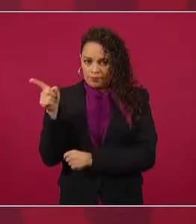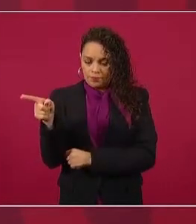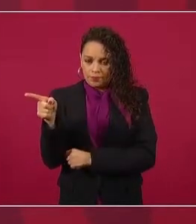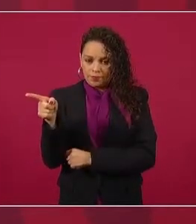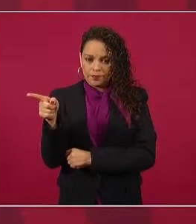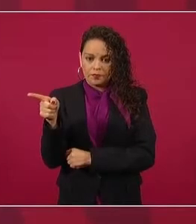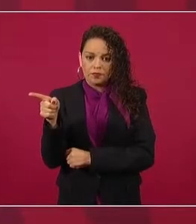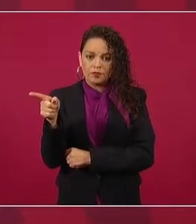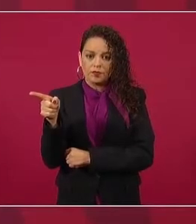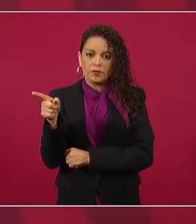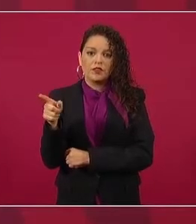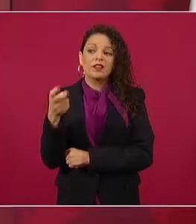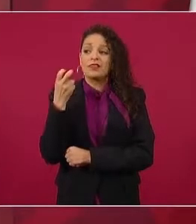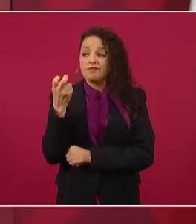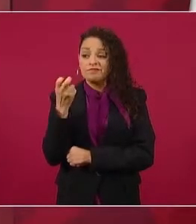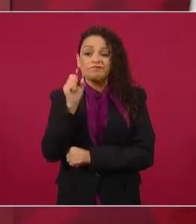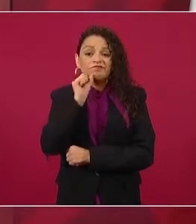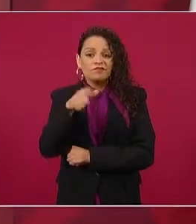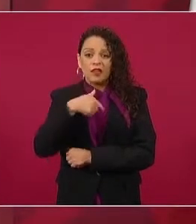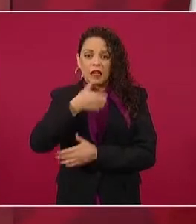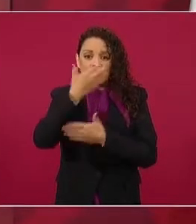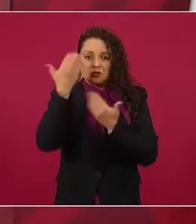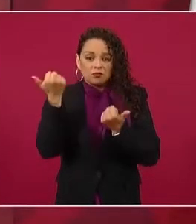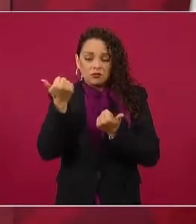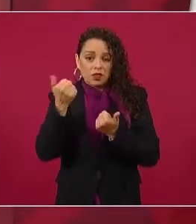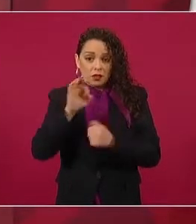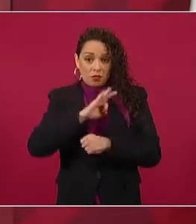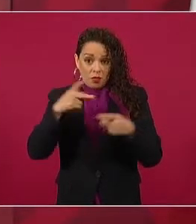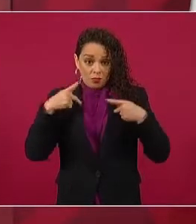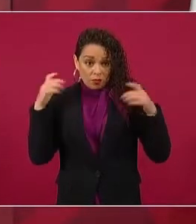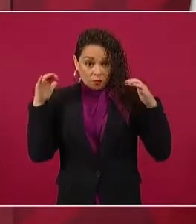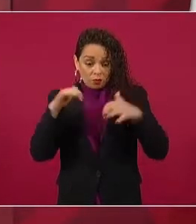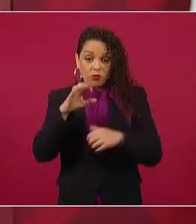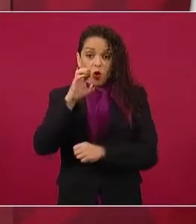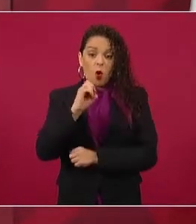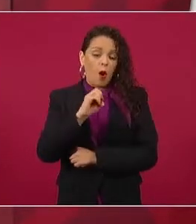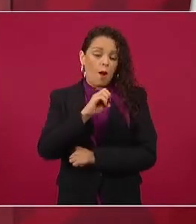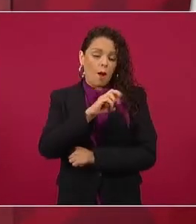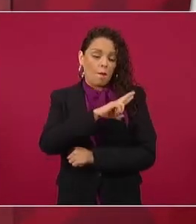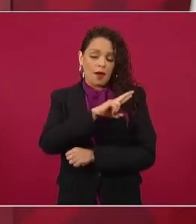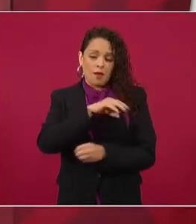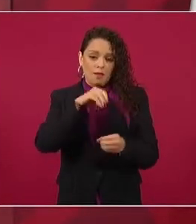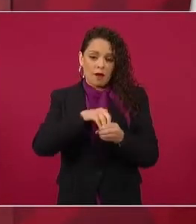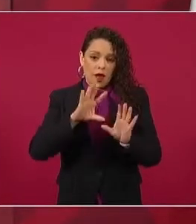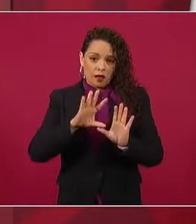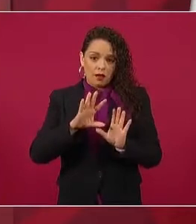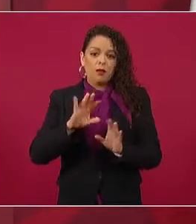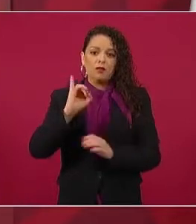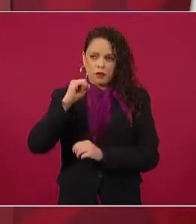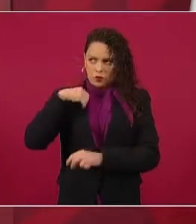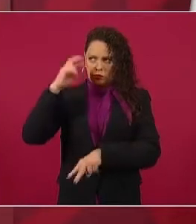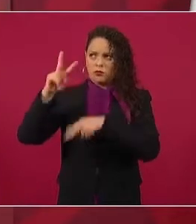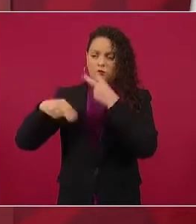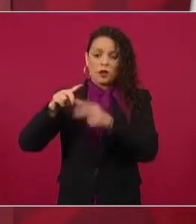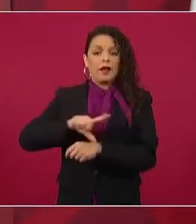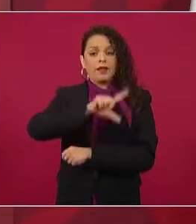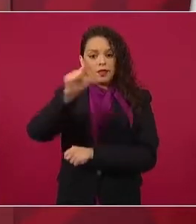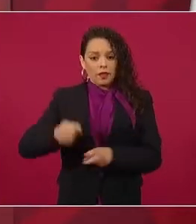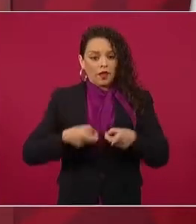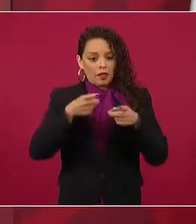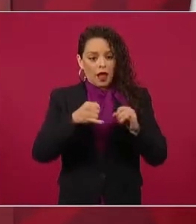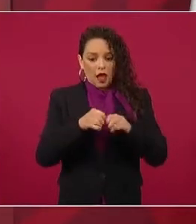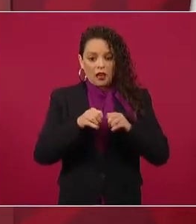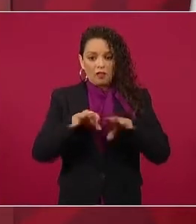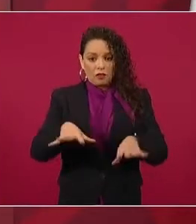va a ser abierto, cerrado, pero sí vamos a eso y se va a dar a conocer. A lo mejor nosotros no vamos a